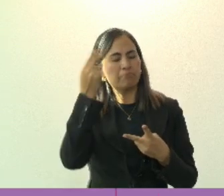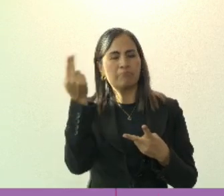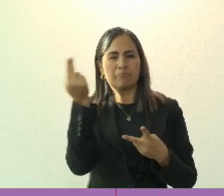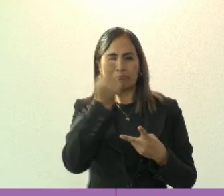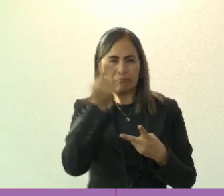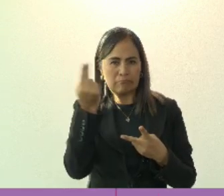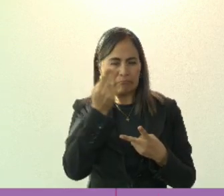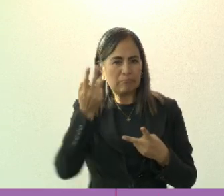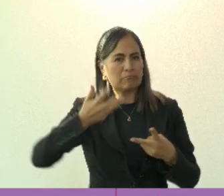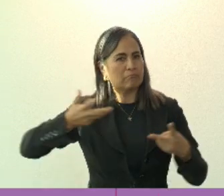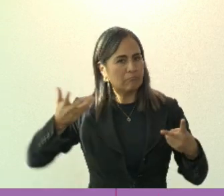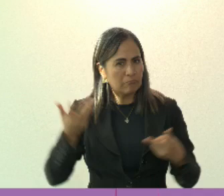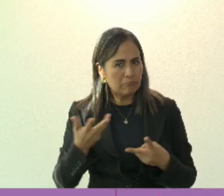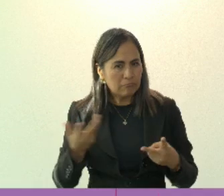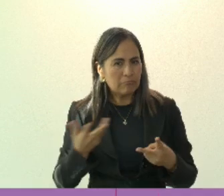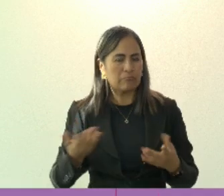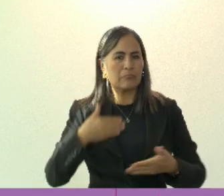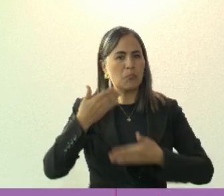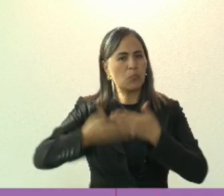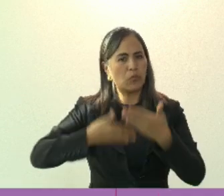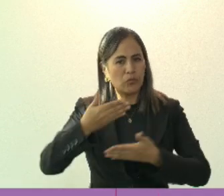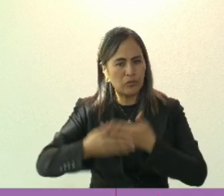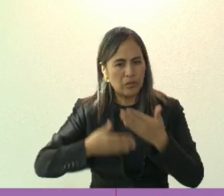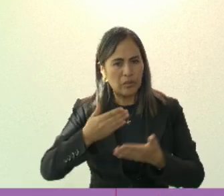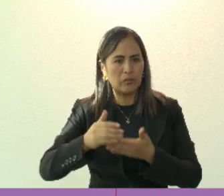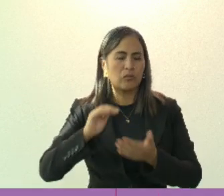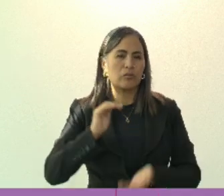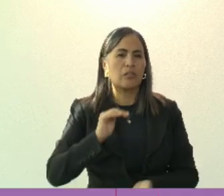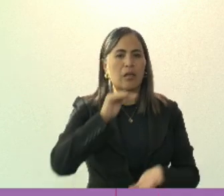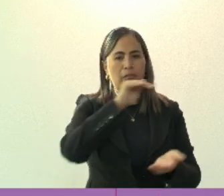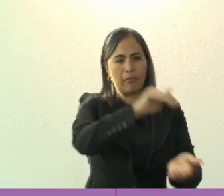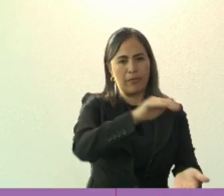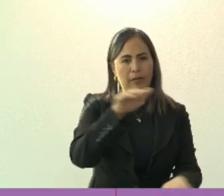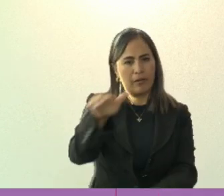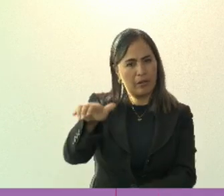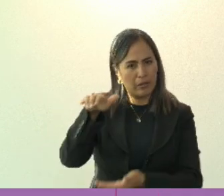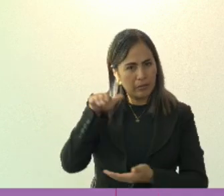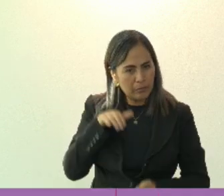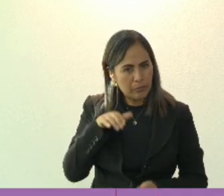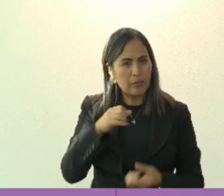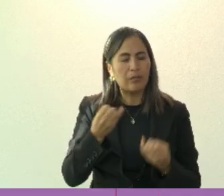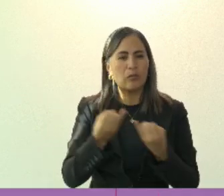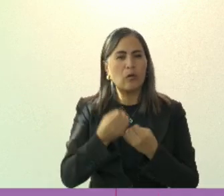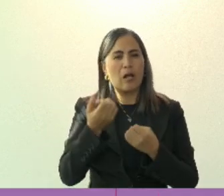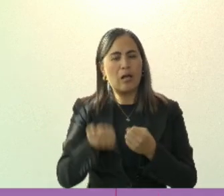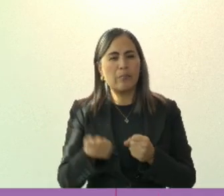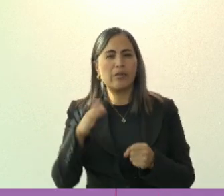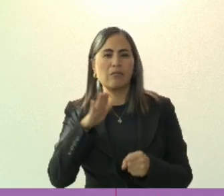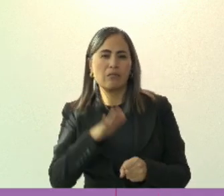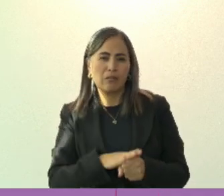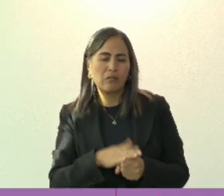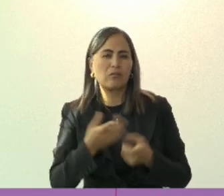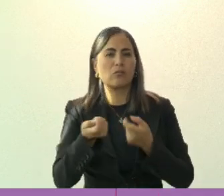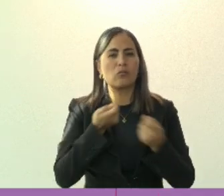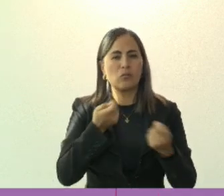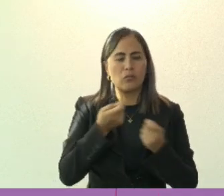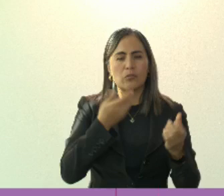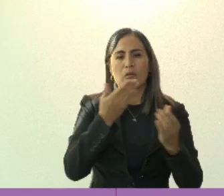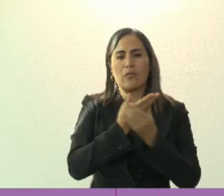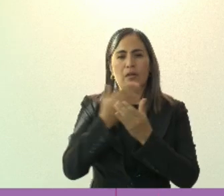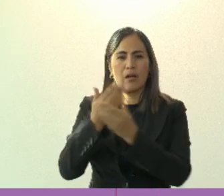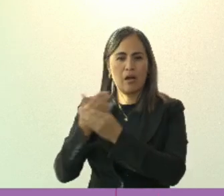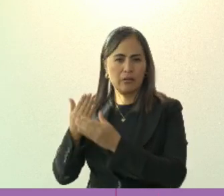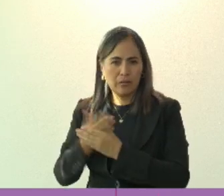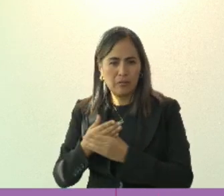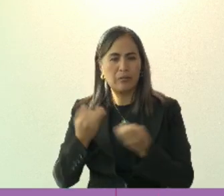tener en lo que son los procesos de entrega-recepción, en lo que es la administración y gestión de archivos, en la